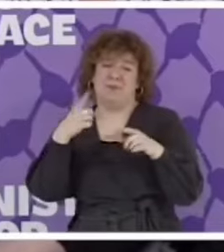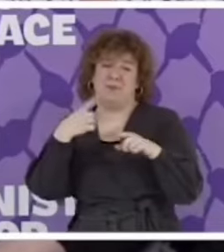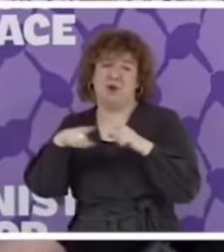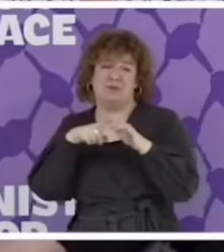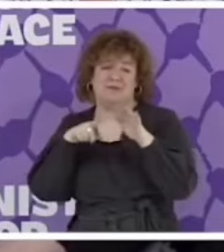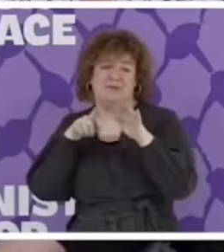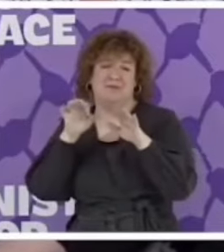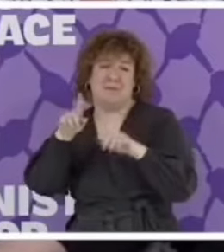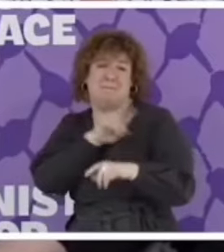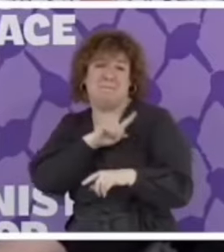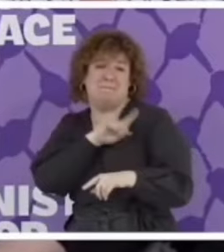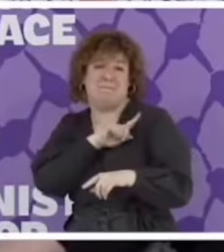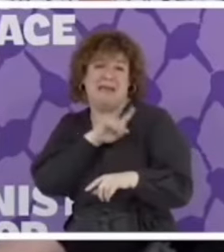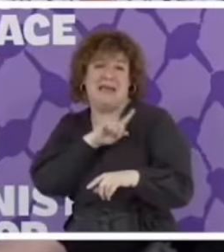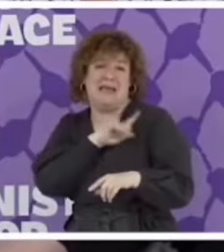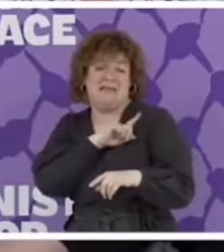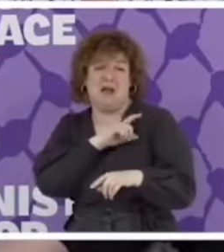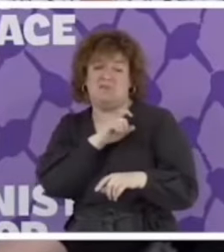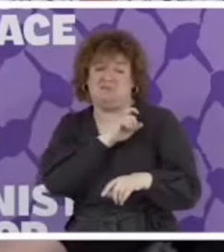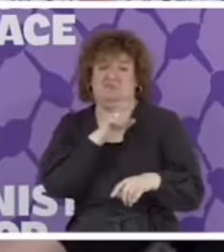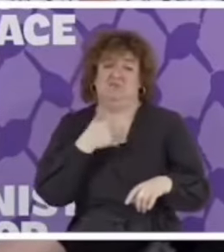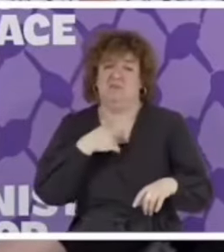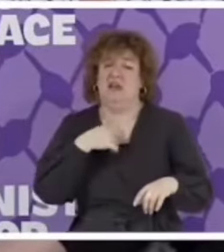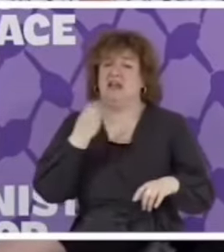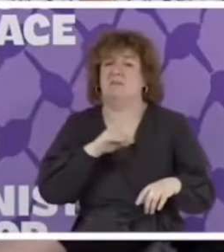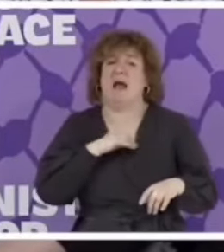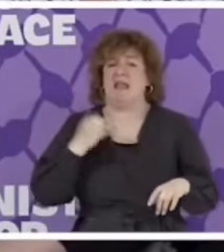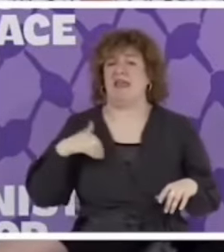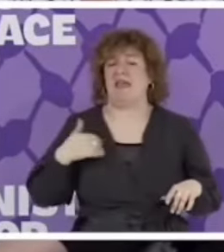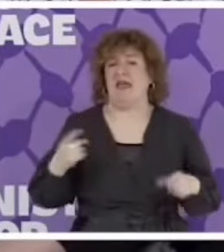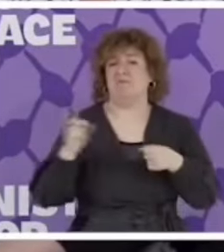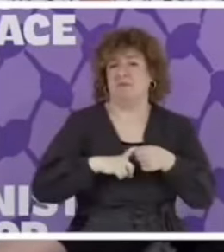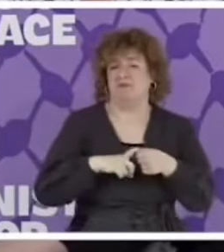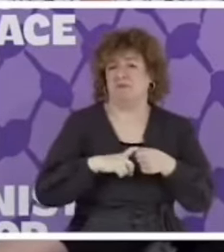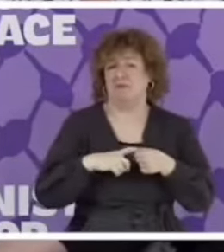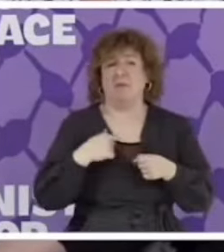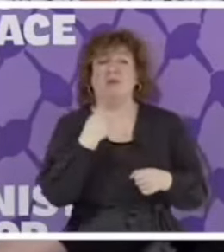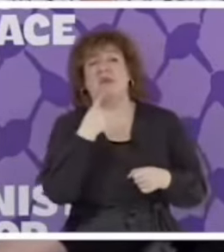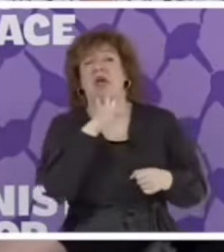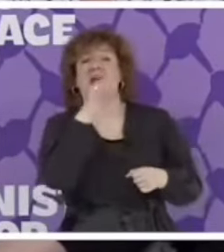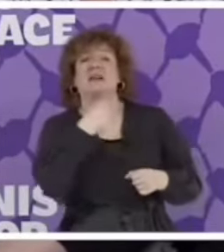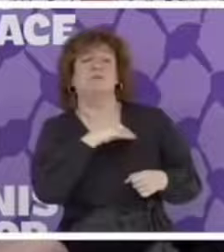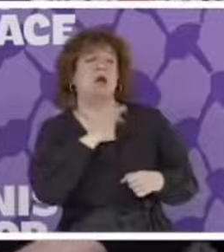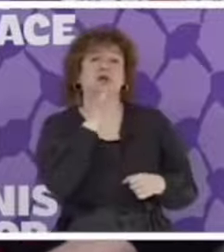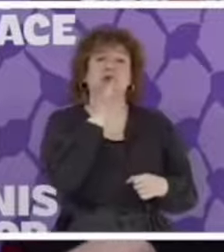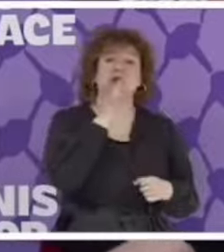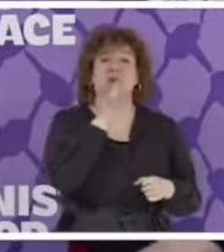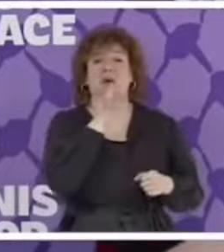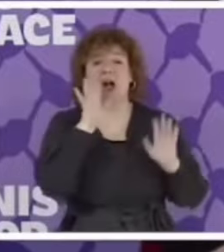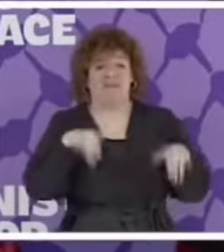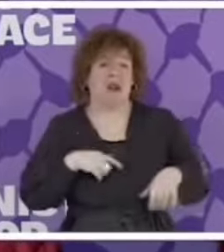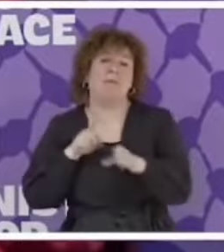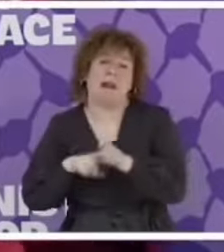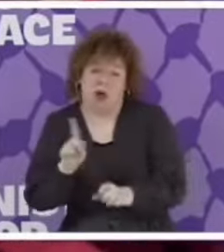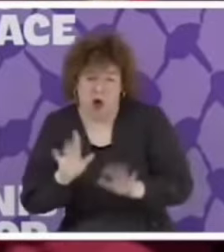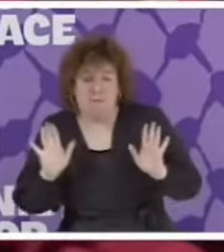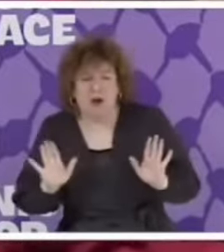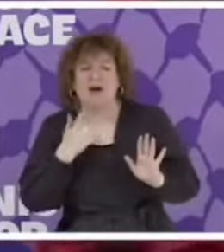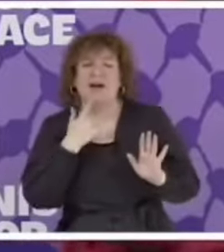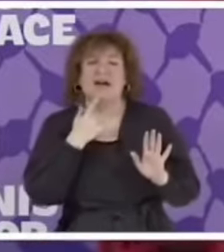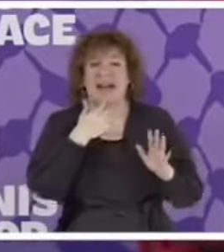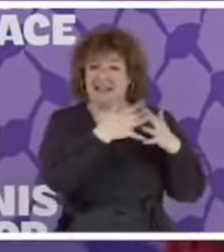las que supuestamente España todavía no había dado su consentimiento y en las que finalmente no hemos participado. Estados